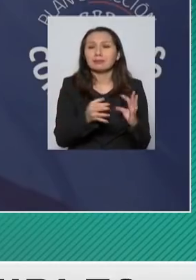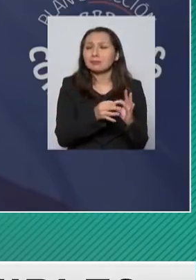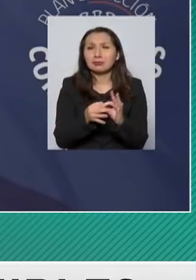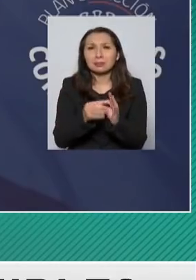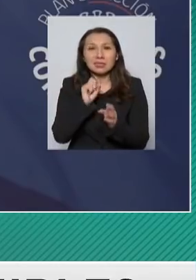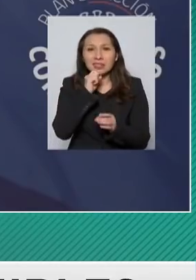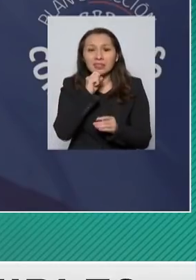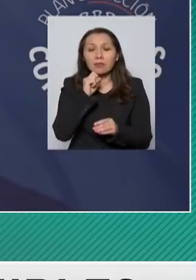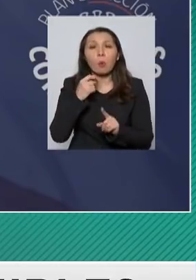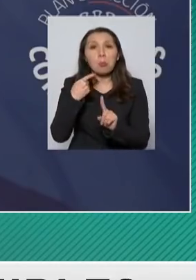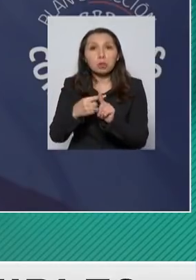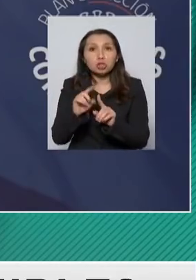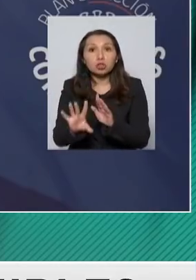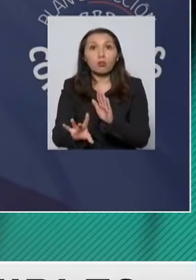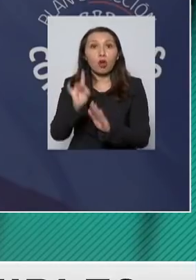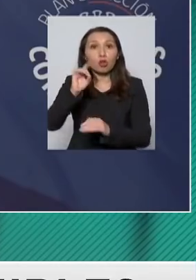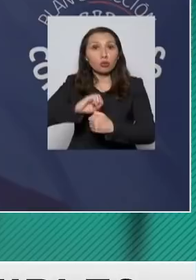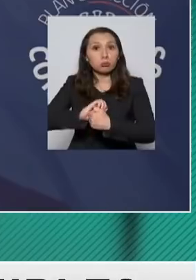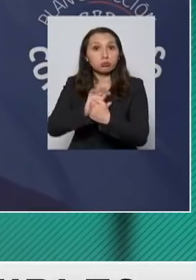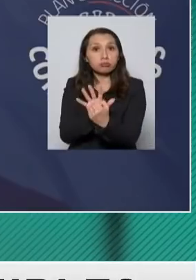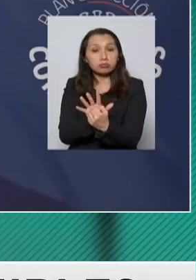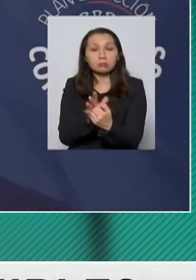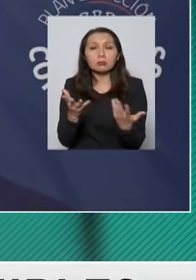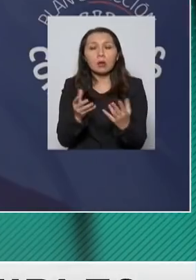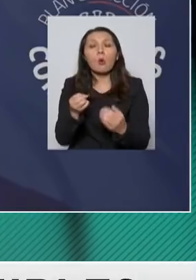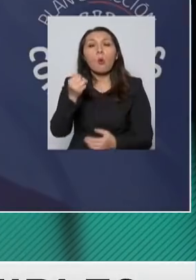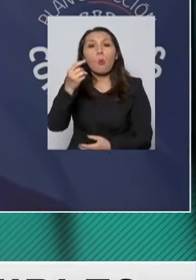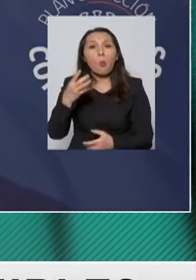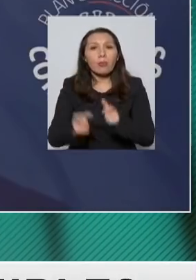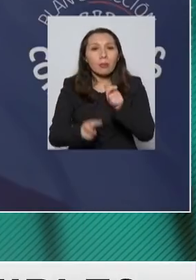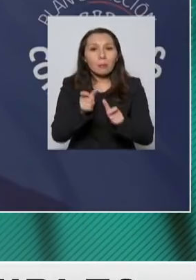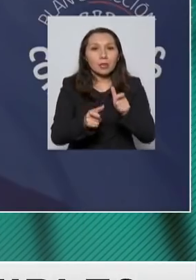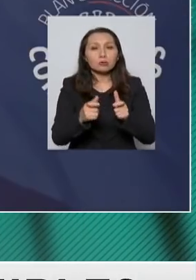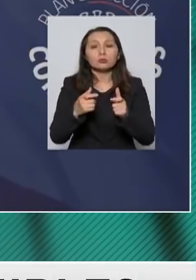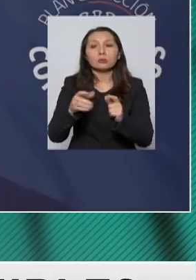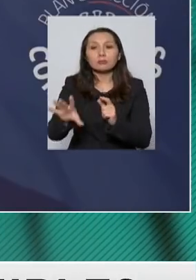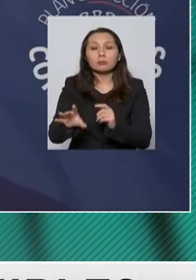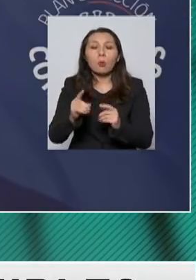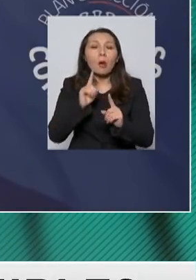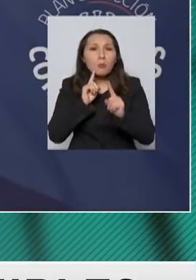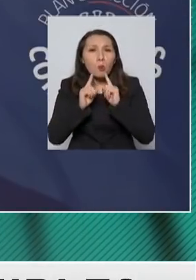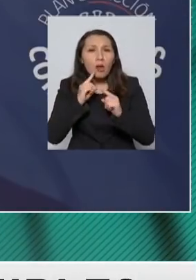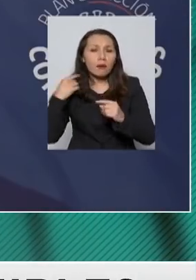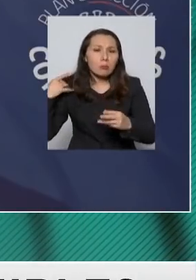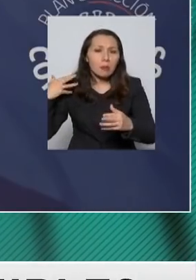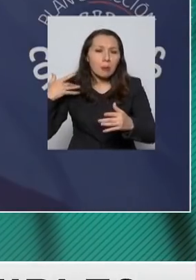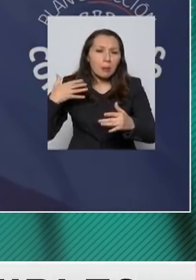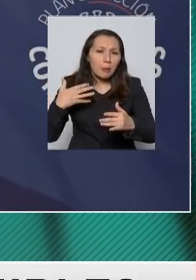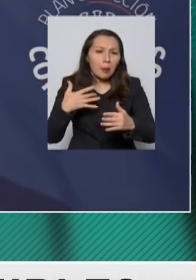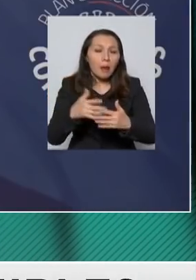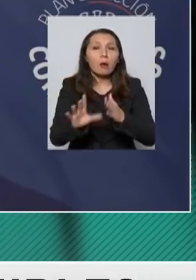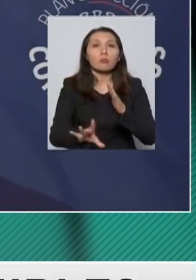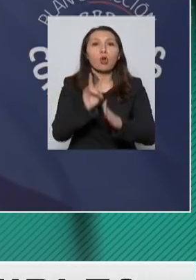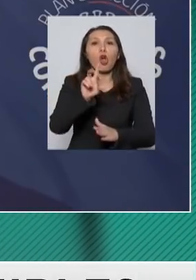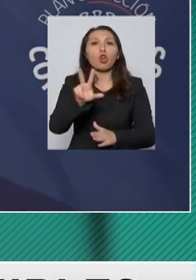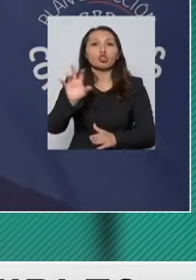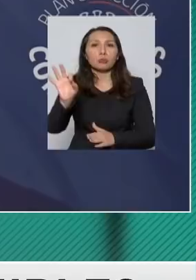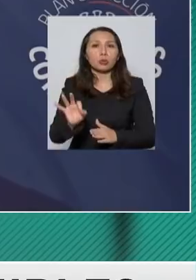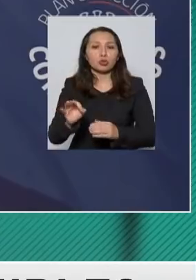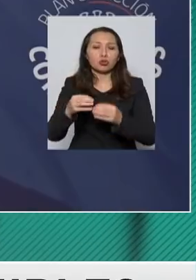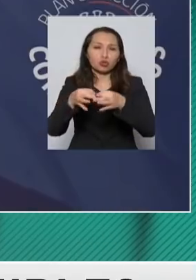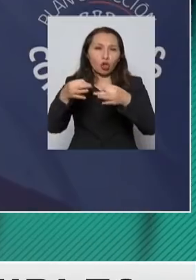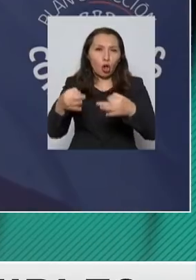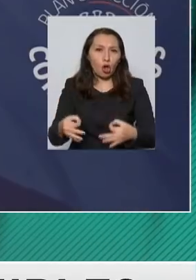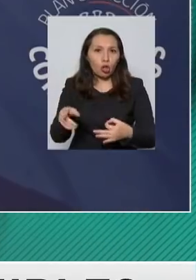decir esta tasa de positividad? Es la cantidad de personas que han salido positivas para el examen, de acuerdo a la cantidad total